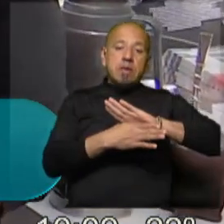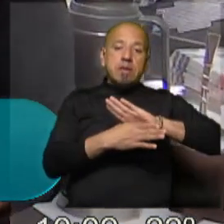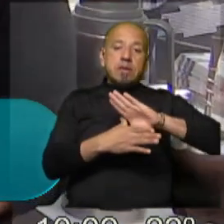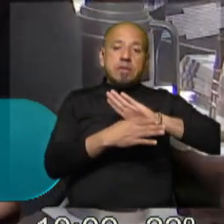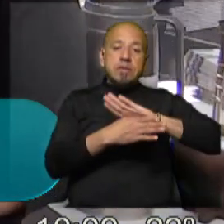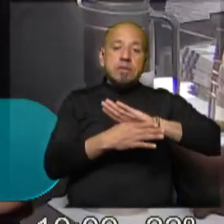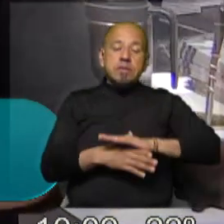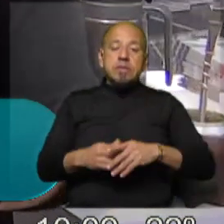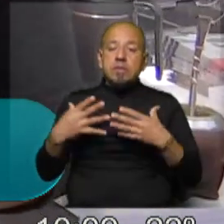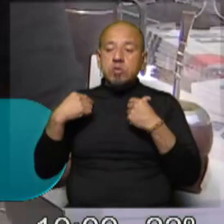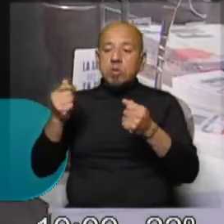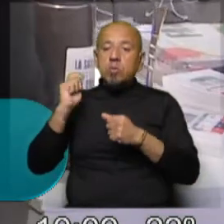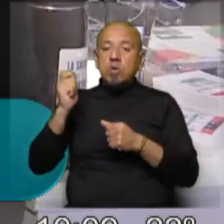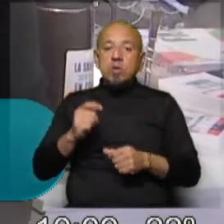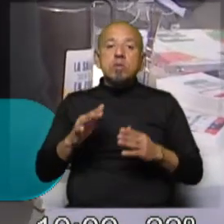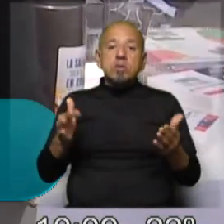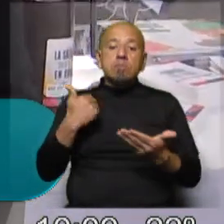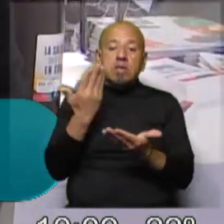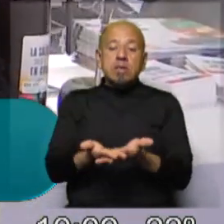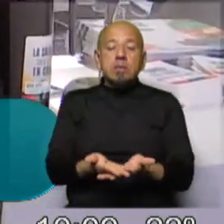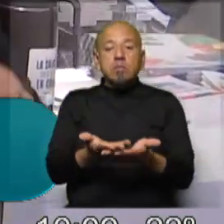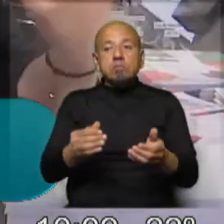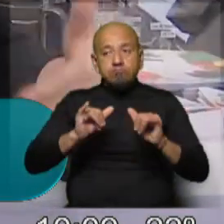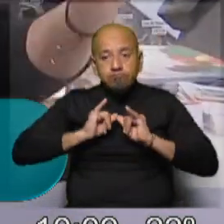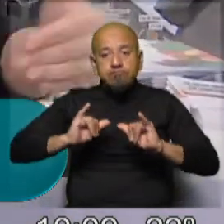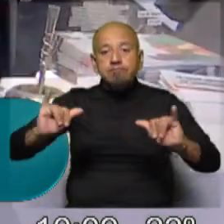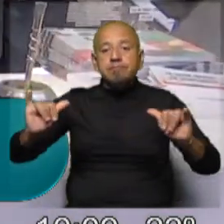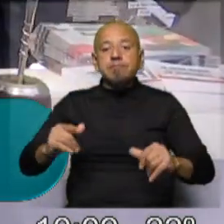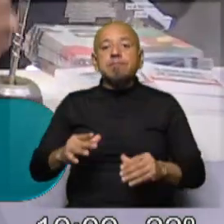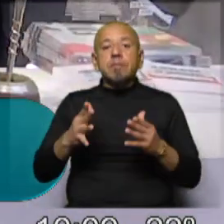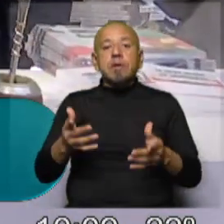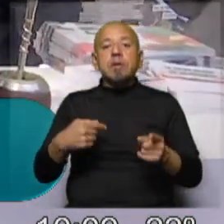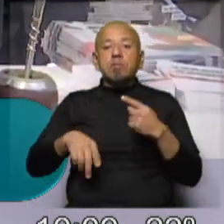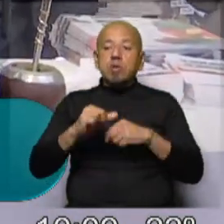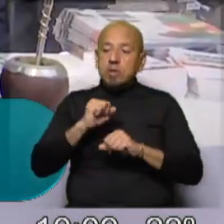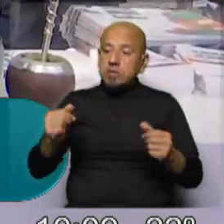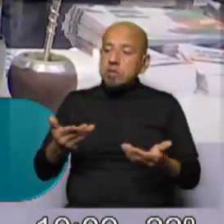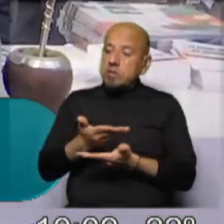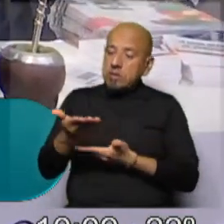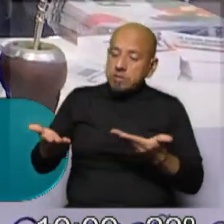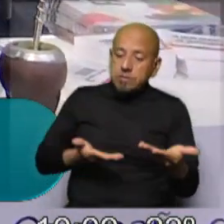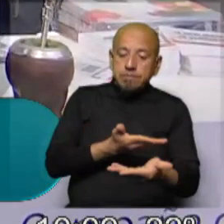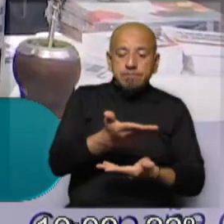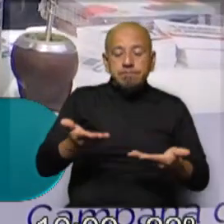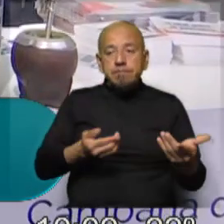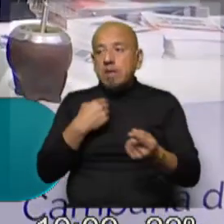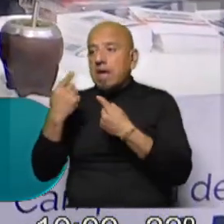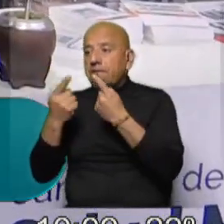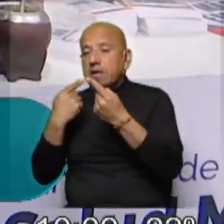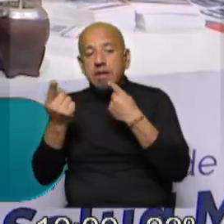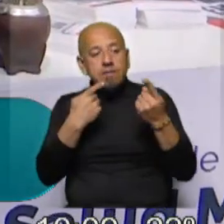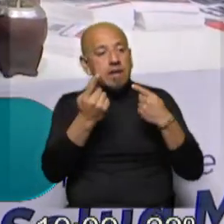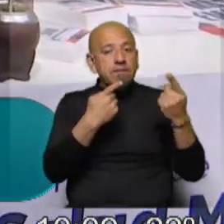con Salud Pública, bueno, planteamos hacer esta campaña para eso, para poder tener espacios de diálogo, para poder tener espacios de conversación con la